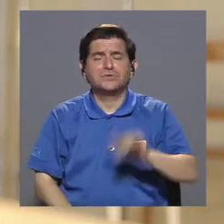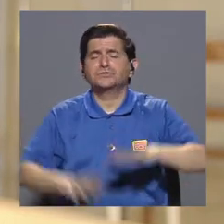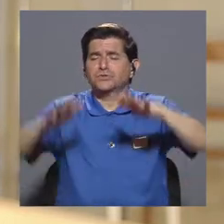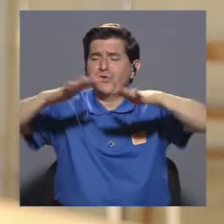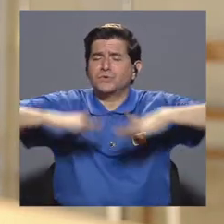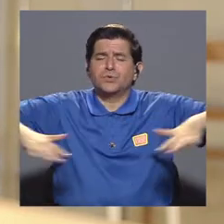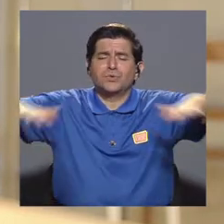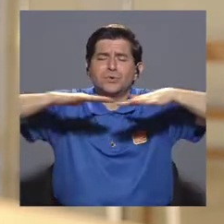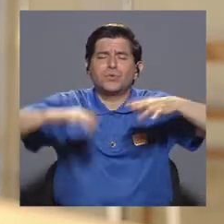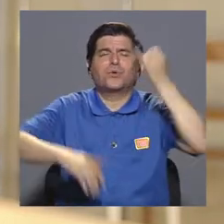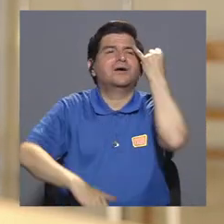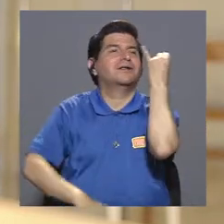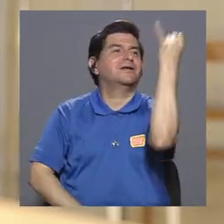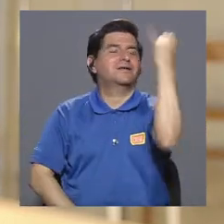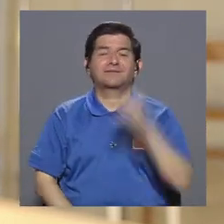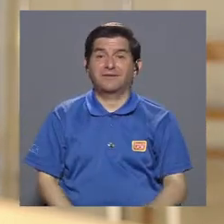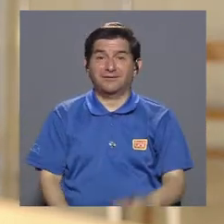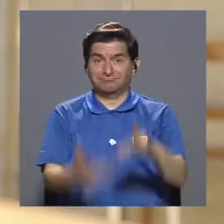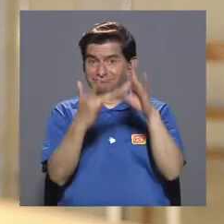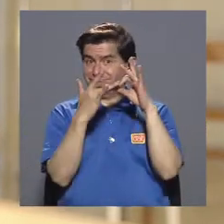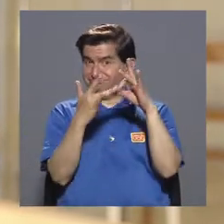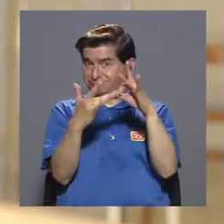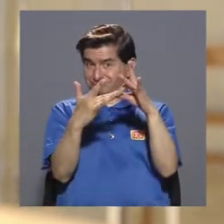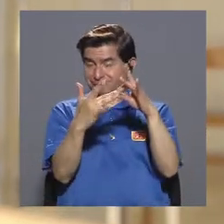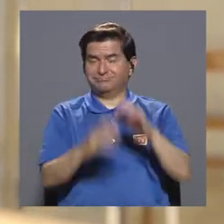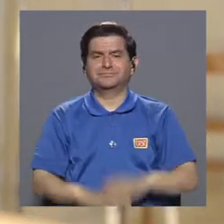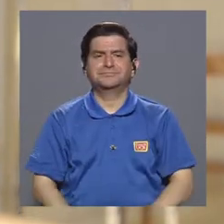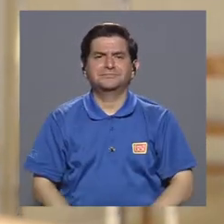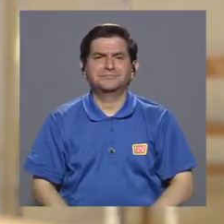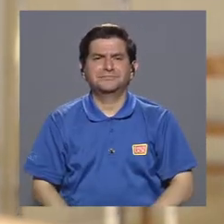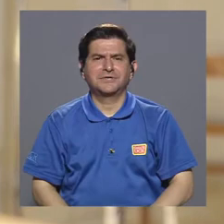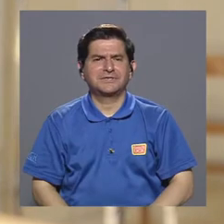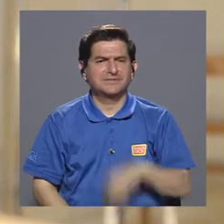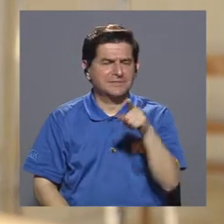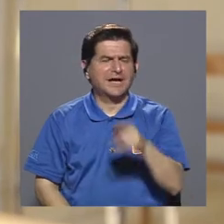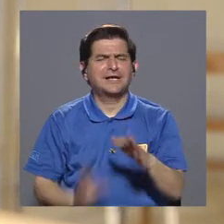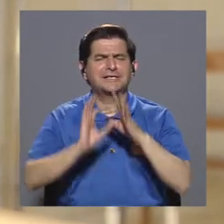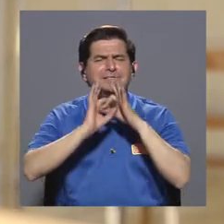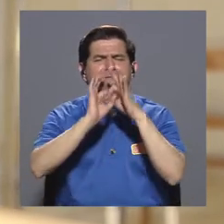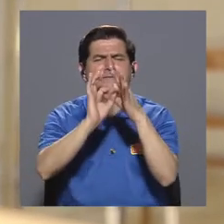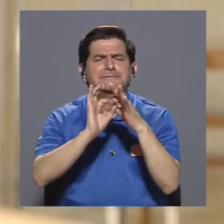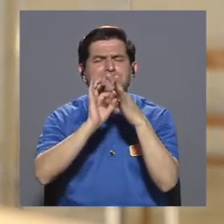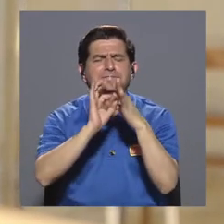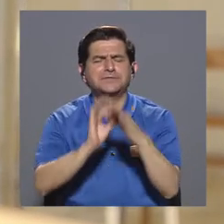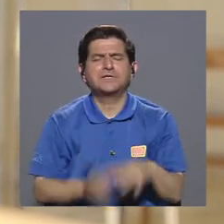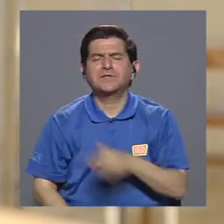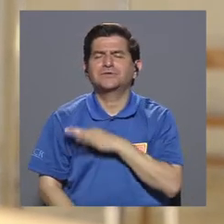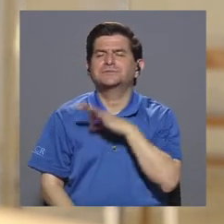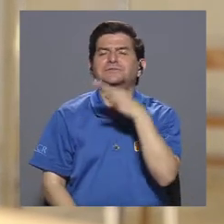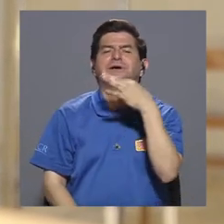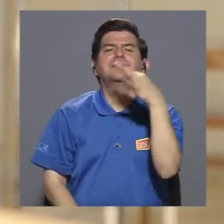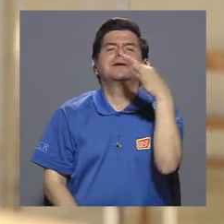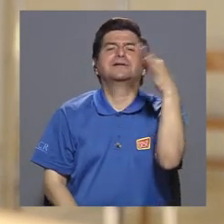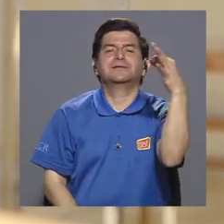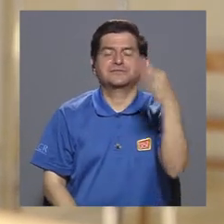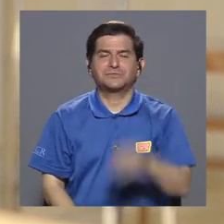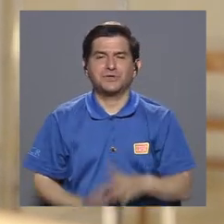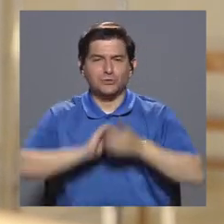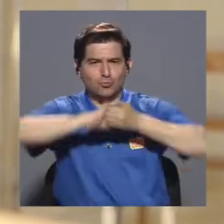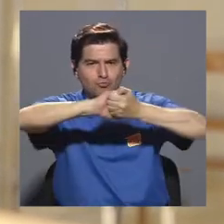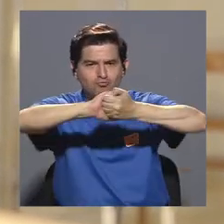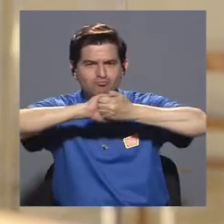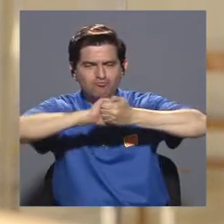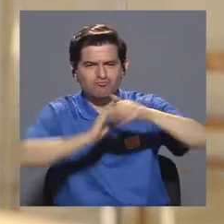en una misma atmósfera, en un mismo concepto y sobre todo muy arraigados dentro de lo que es el espíritu